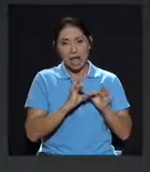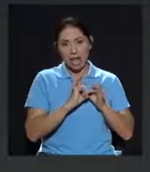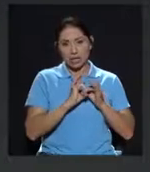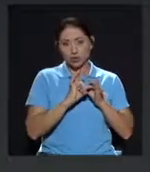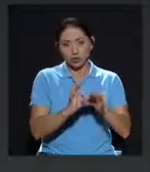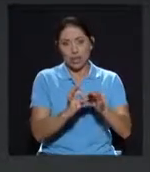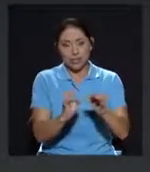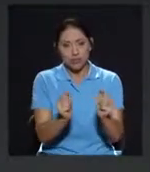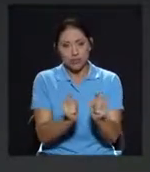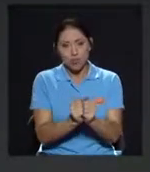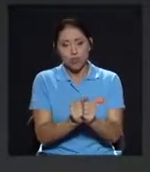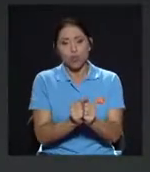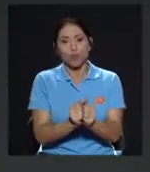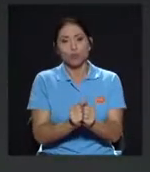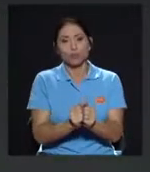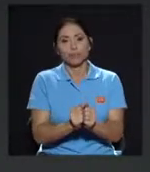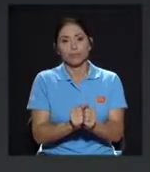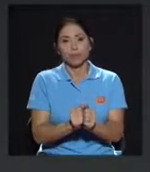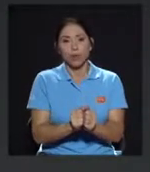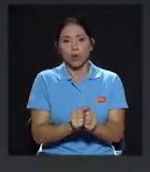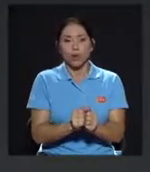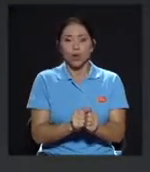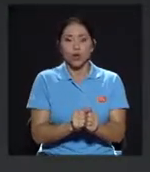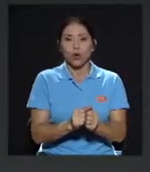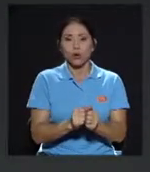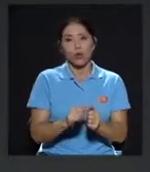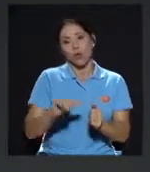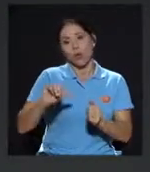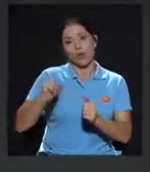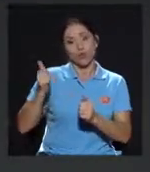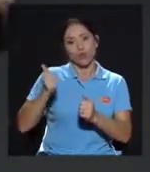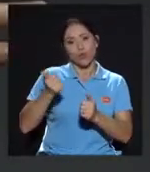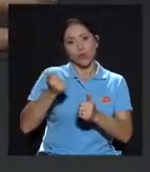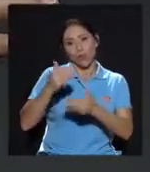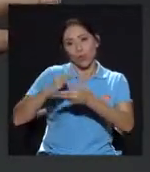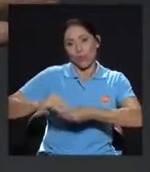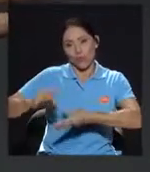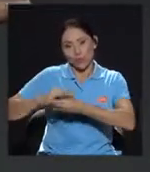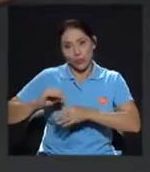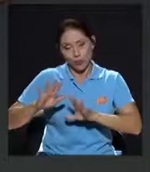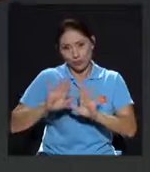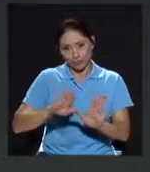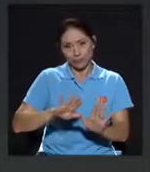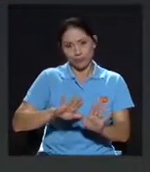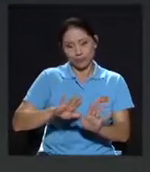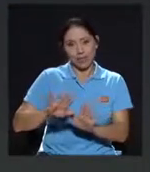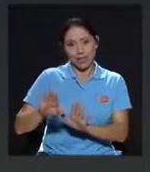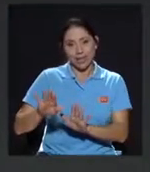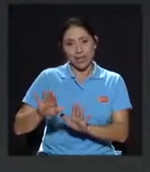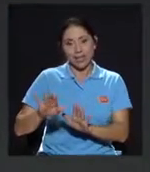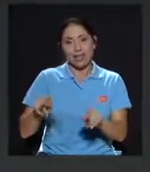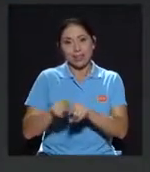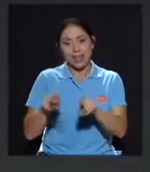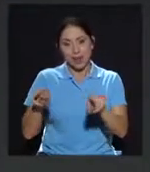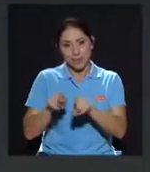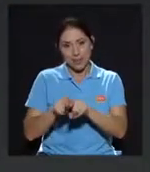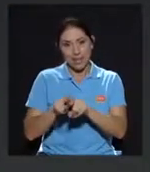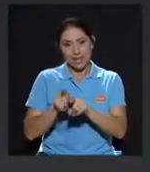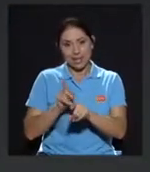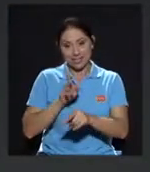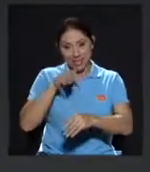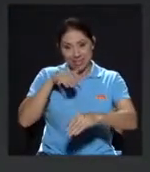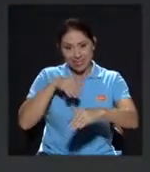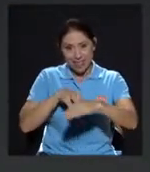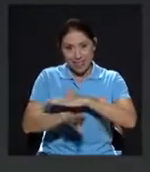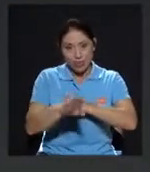con un enano el otro cuento que está también dentro del ministerio que es